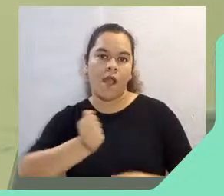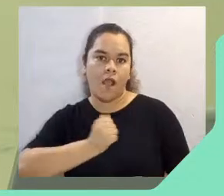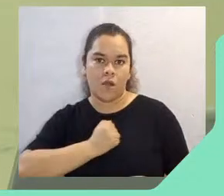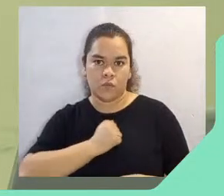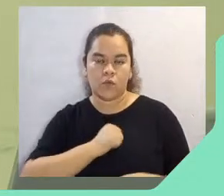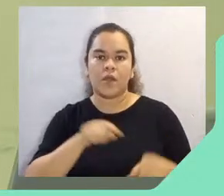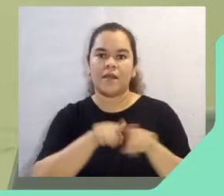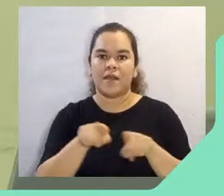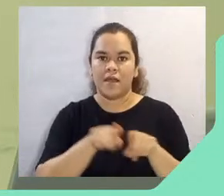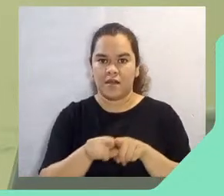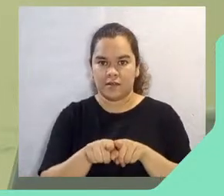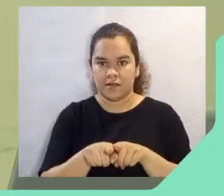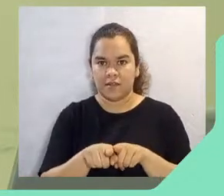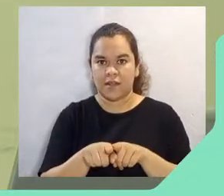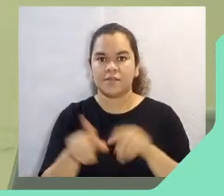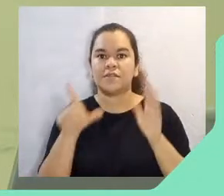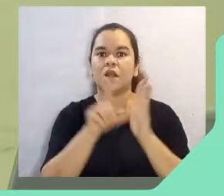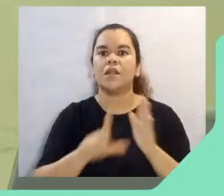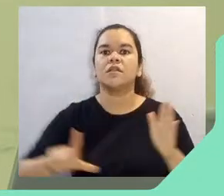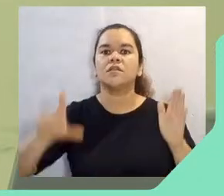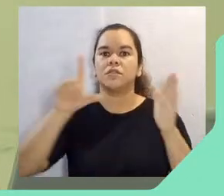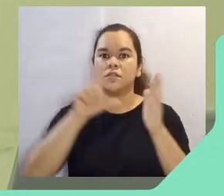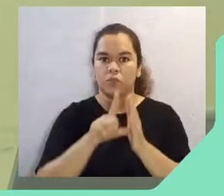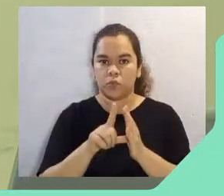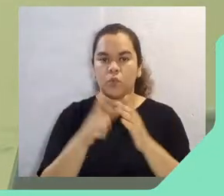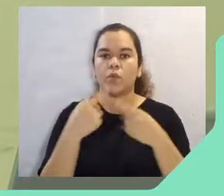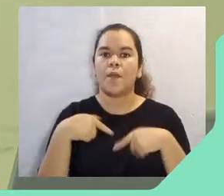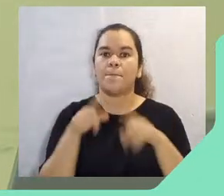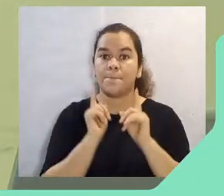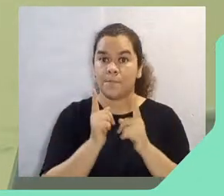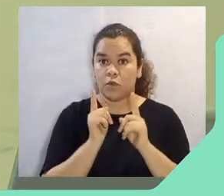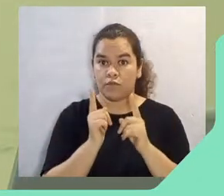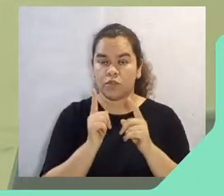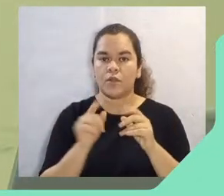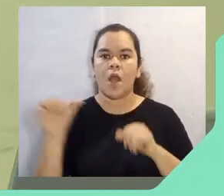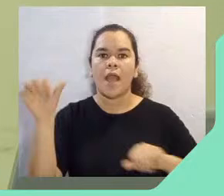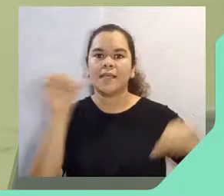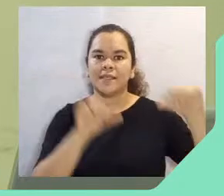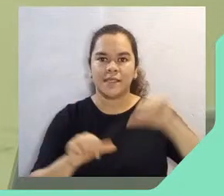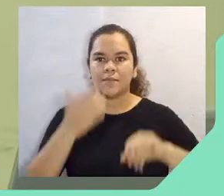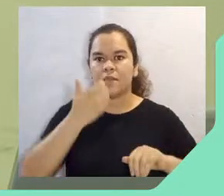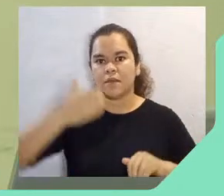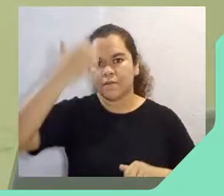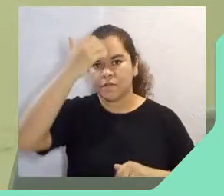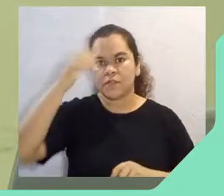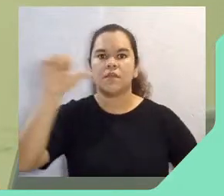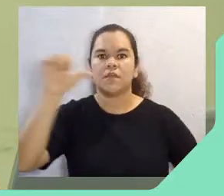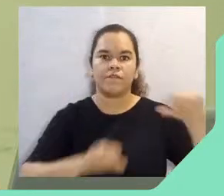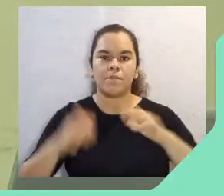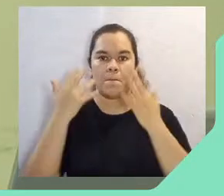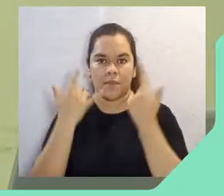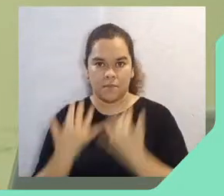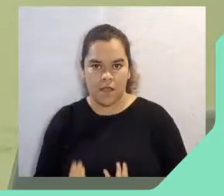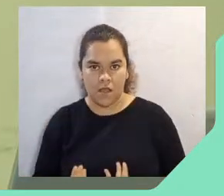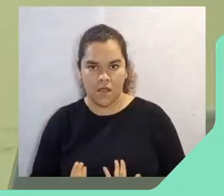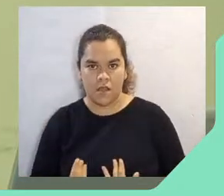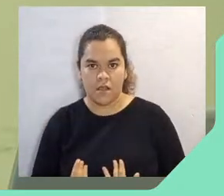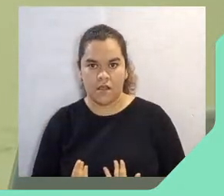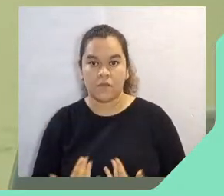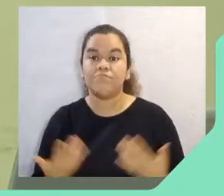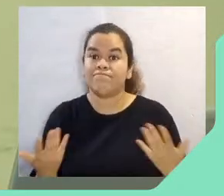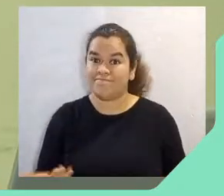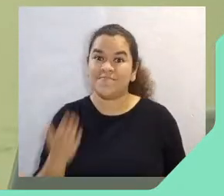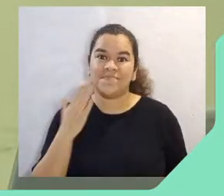las licenciaturas y profesorados en química, física, biología y matemática. Así que te esperamos por la tarde